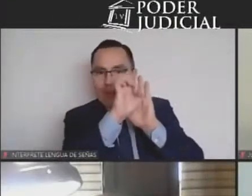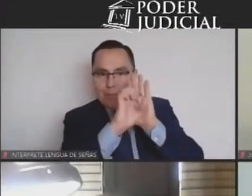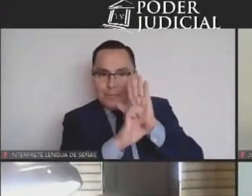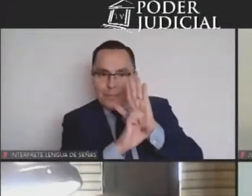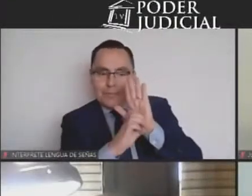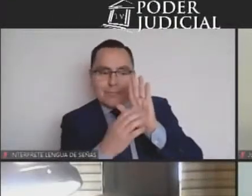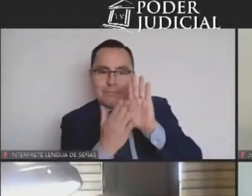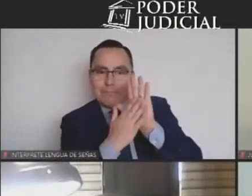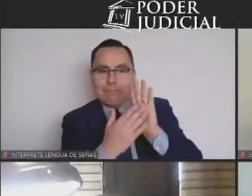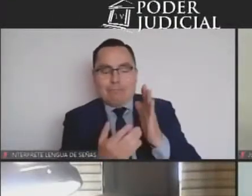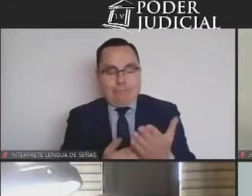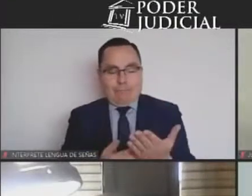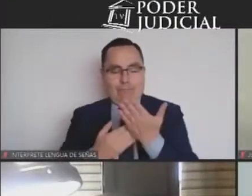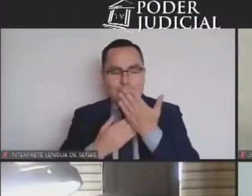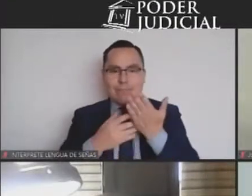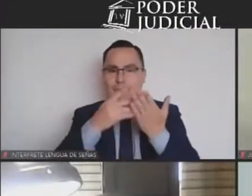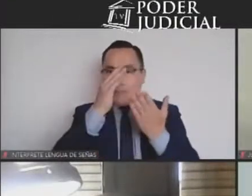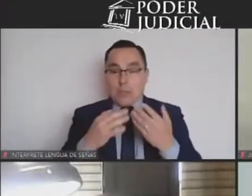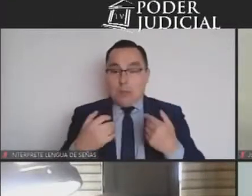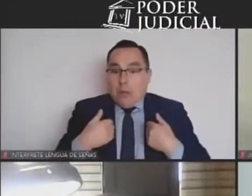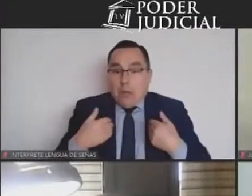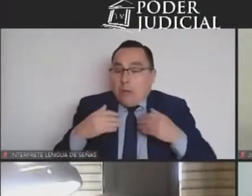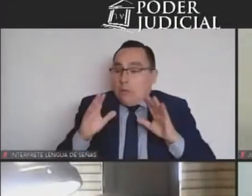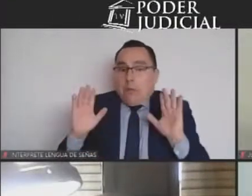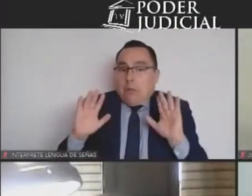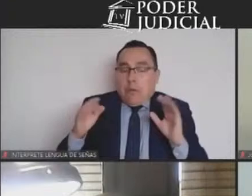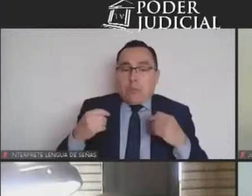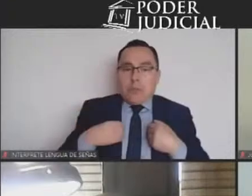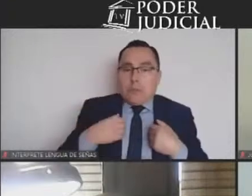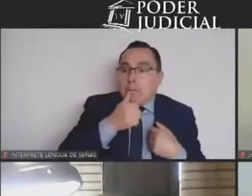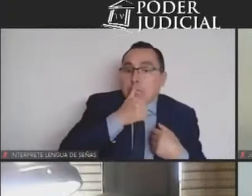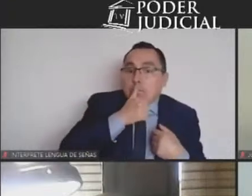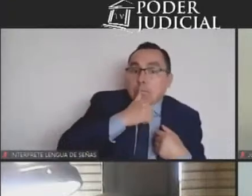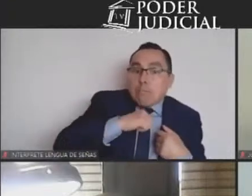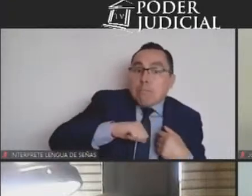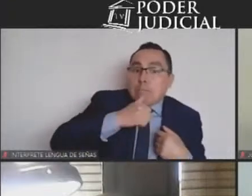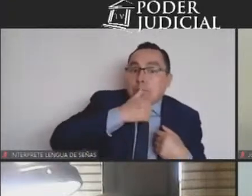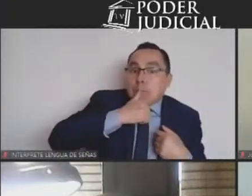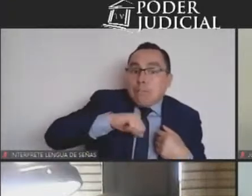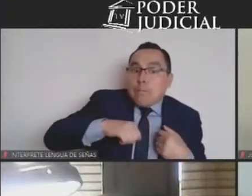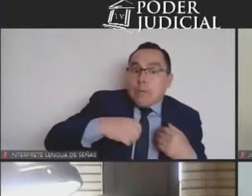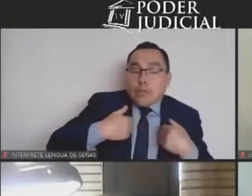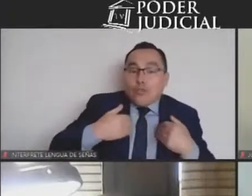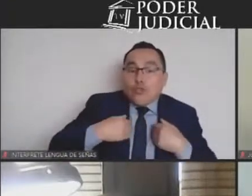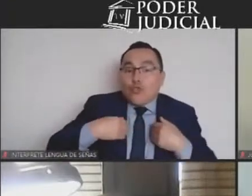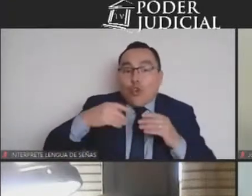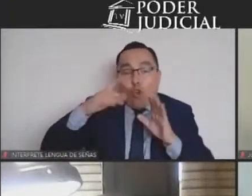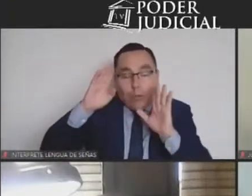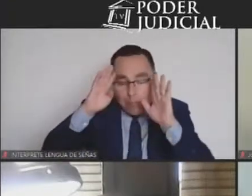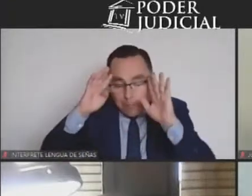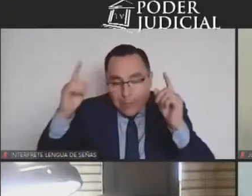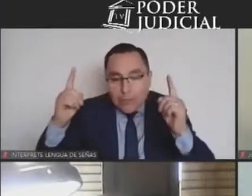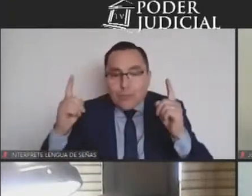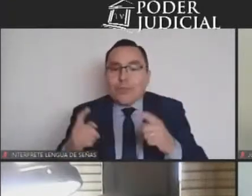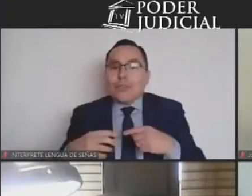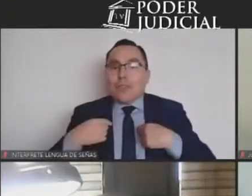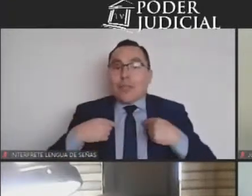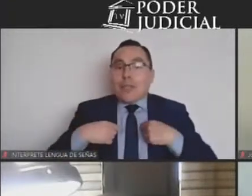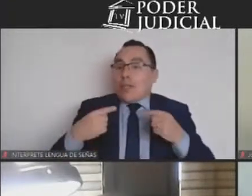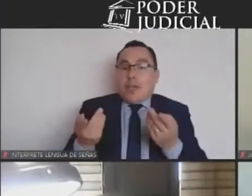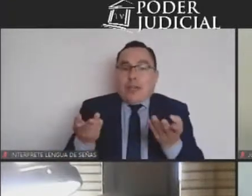influya en su comportamiento, cada uno puede tener, digamos, o sea, en el fondo, la ética de la puerta